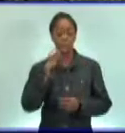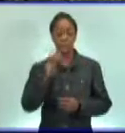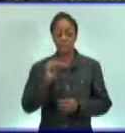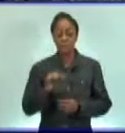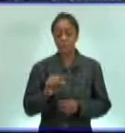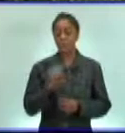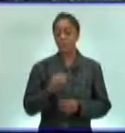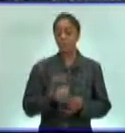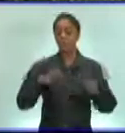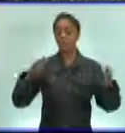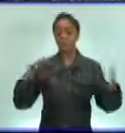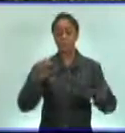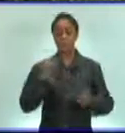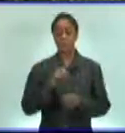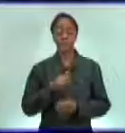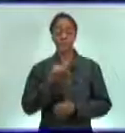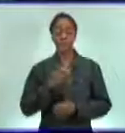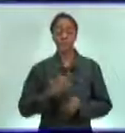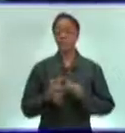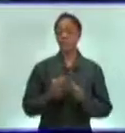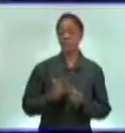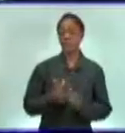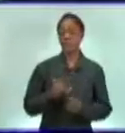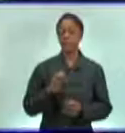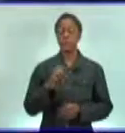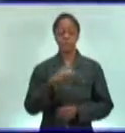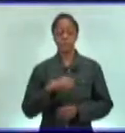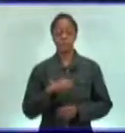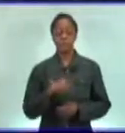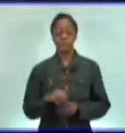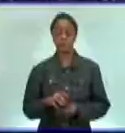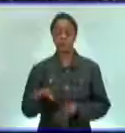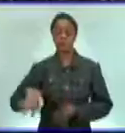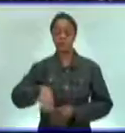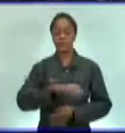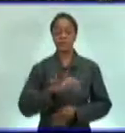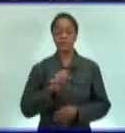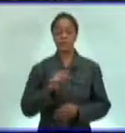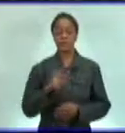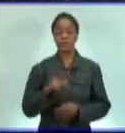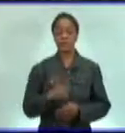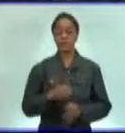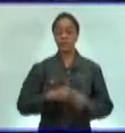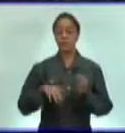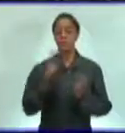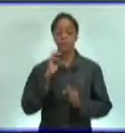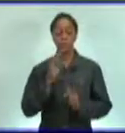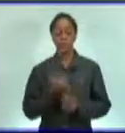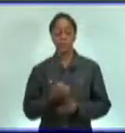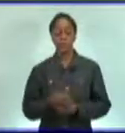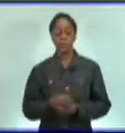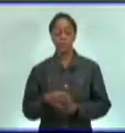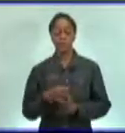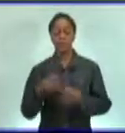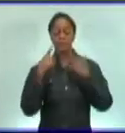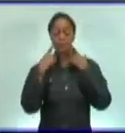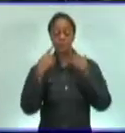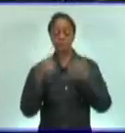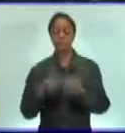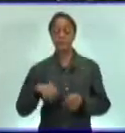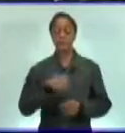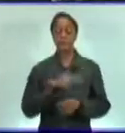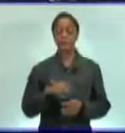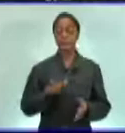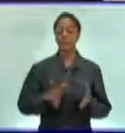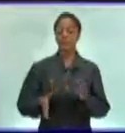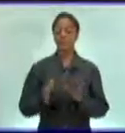muy grandes que sean, están formados por células y que todos ellos son fundamentales, imprescindibles para el equilibrio